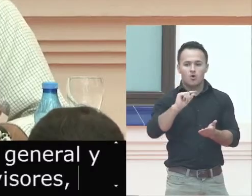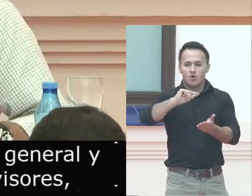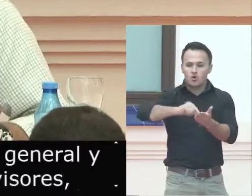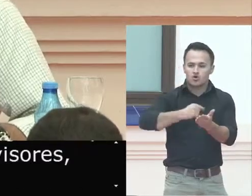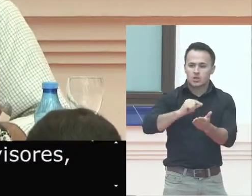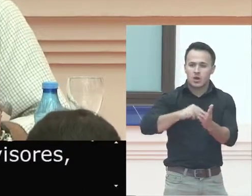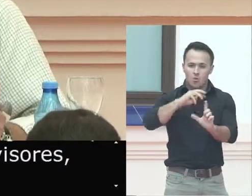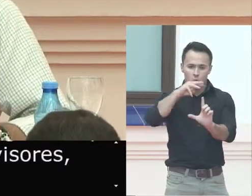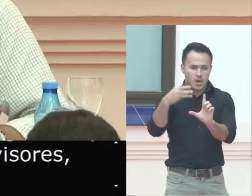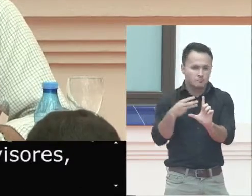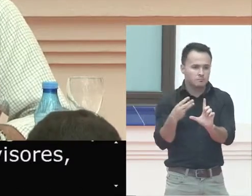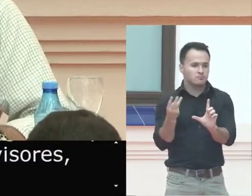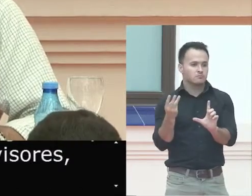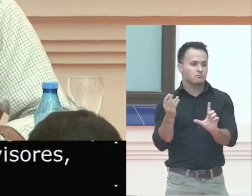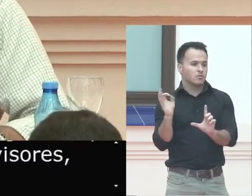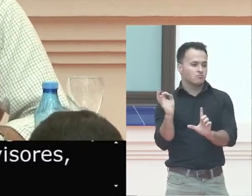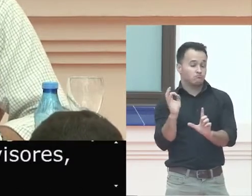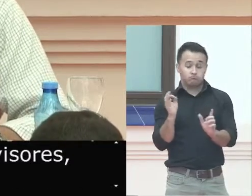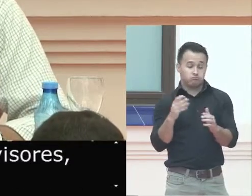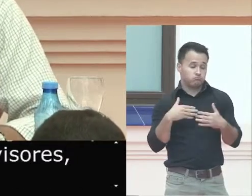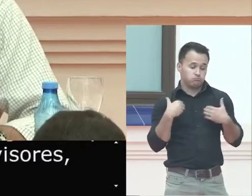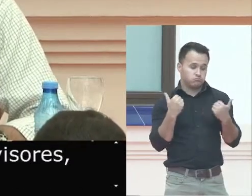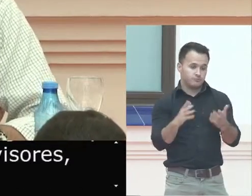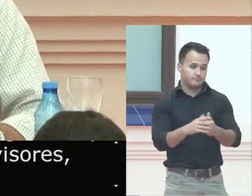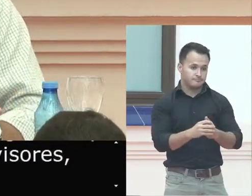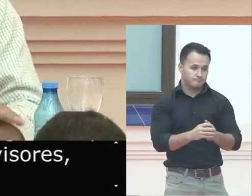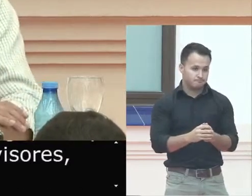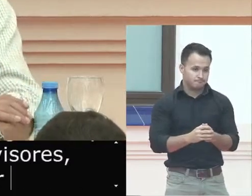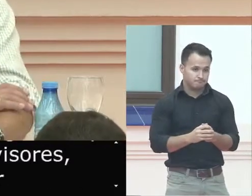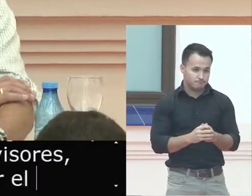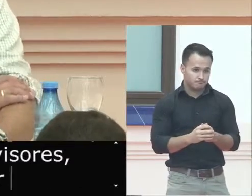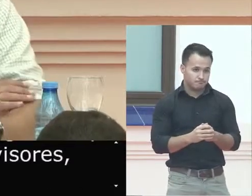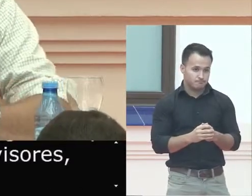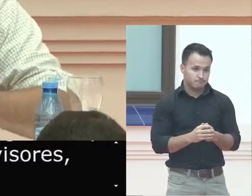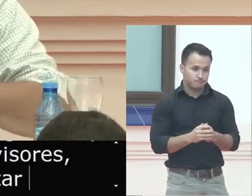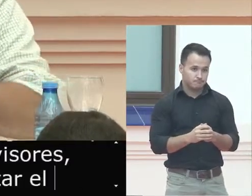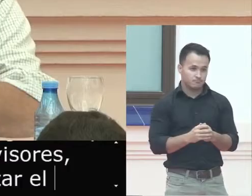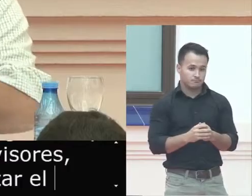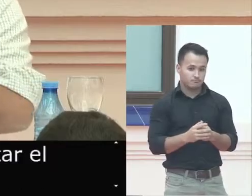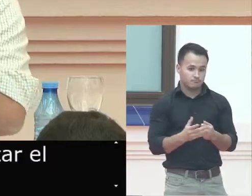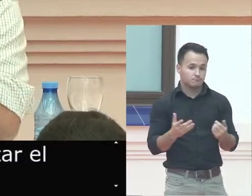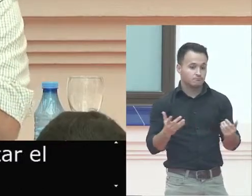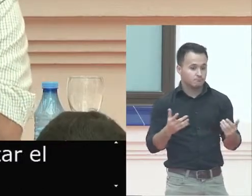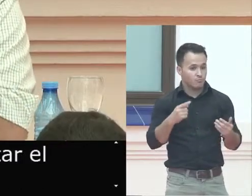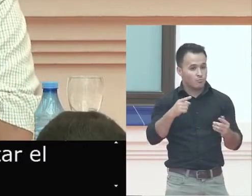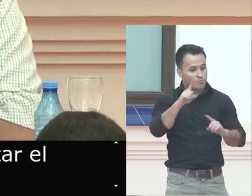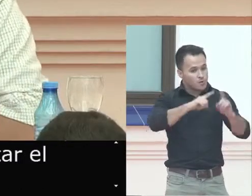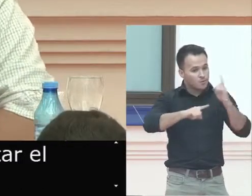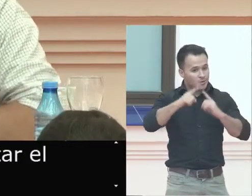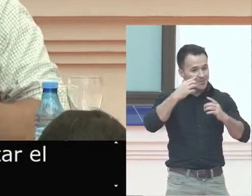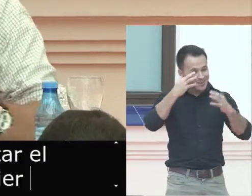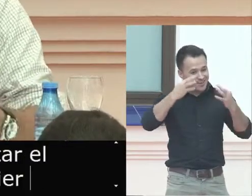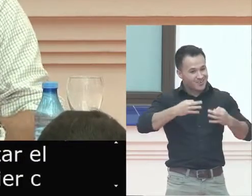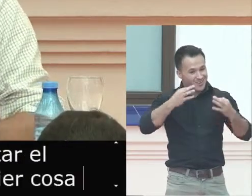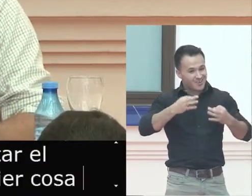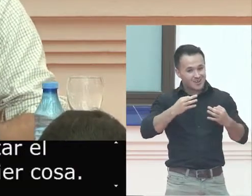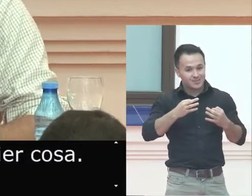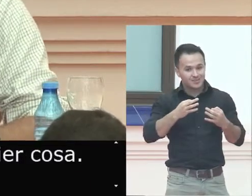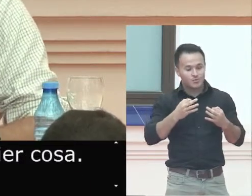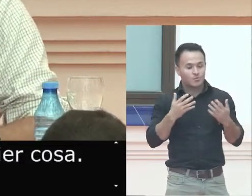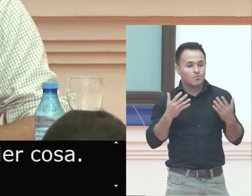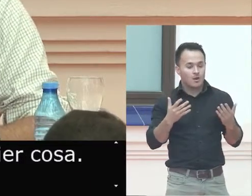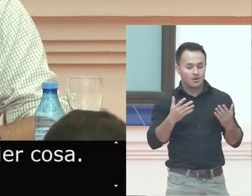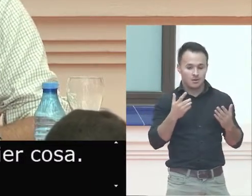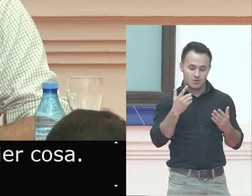desarrollo de una página web, cualquier cosa. Que fue uno de los problemas reales que se ha tenido en el desarrollo, es cómo abordar